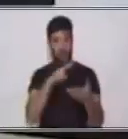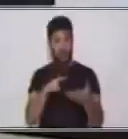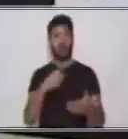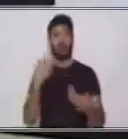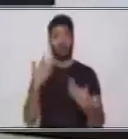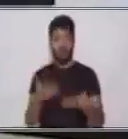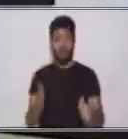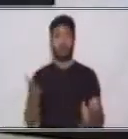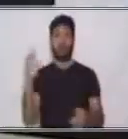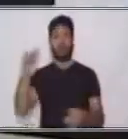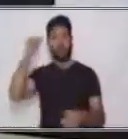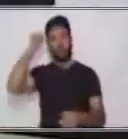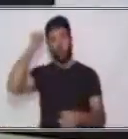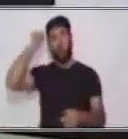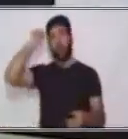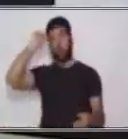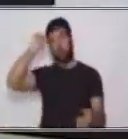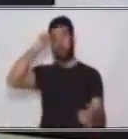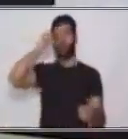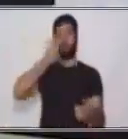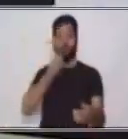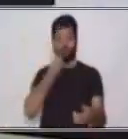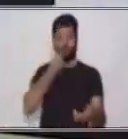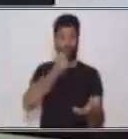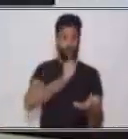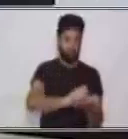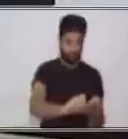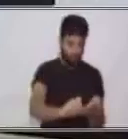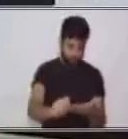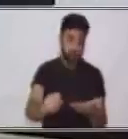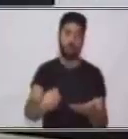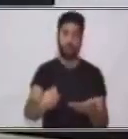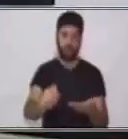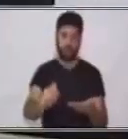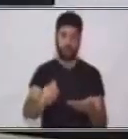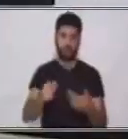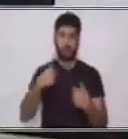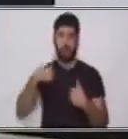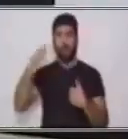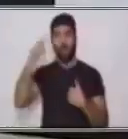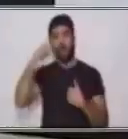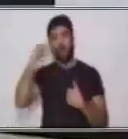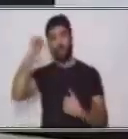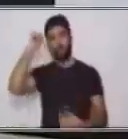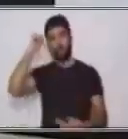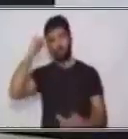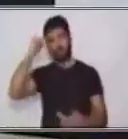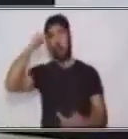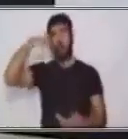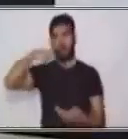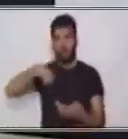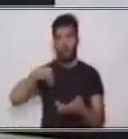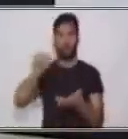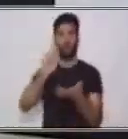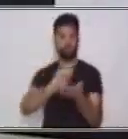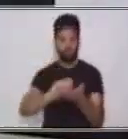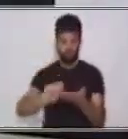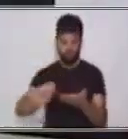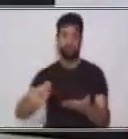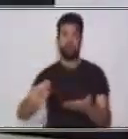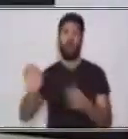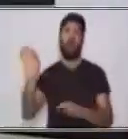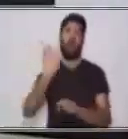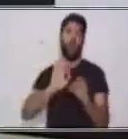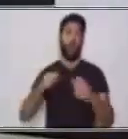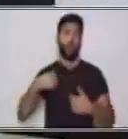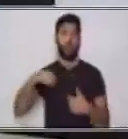podemos identificar que automáticamente en la mente se nos viene esa imagen de la palabra y nosotros la escribimos o también